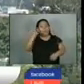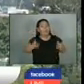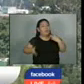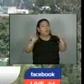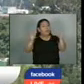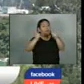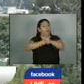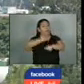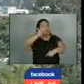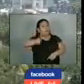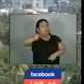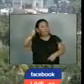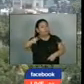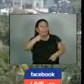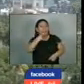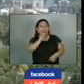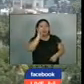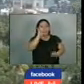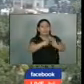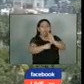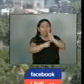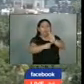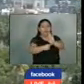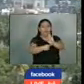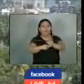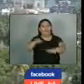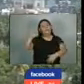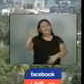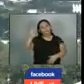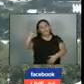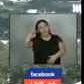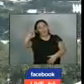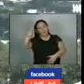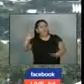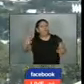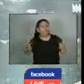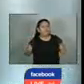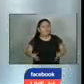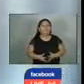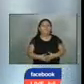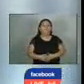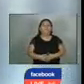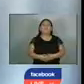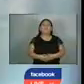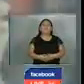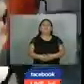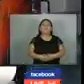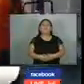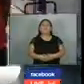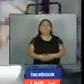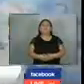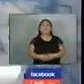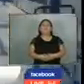meses. Conozca qué dicen representantes de la Organización de las Naciones Unidas al respecto.